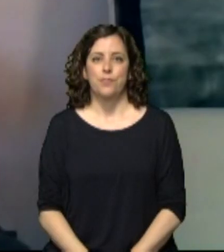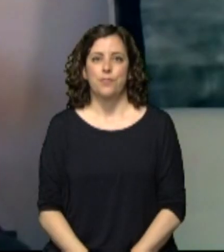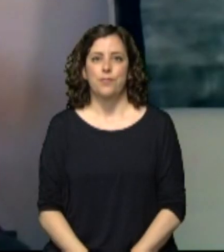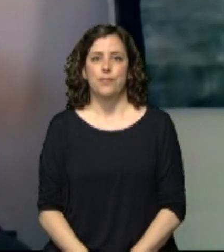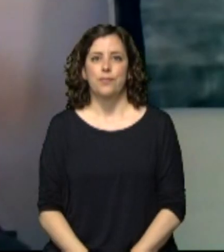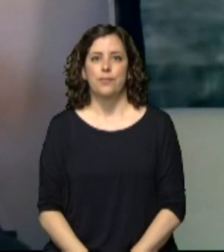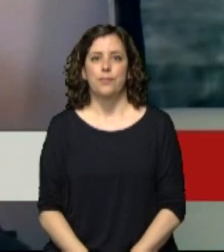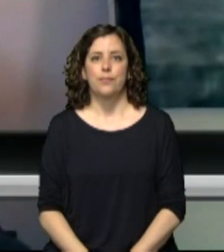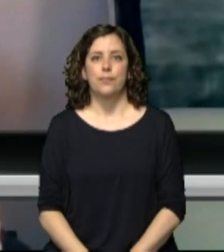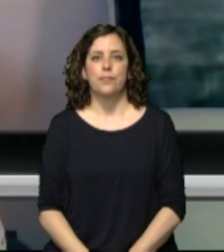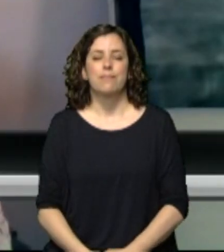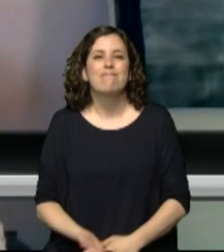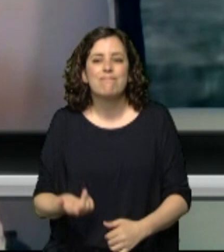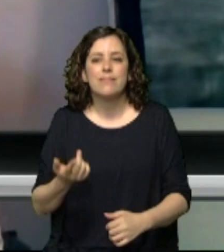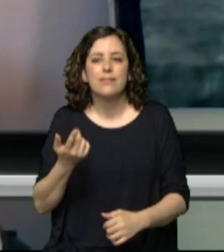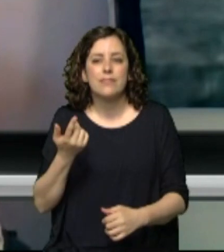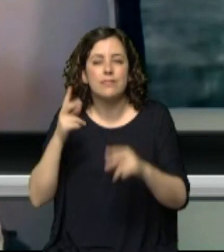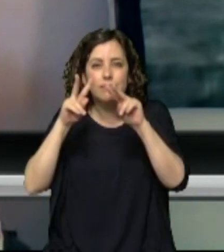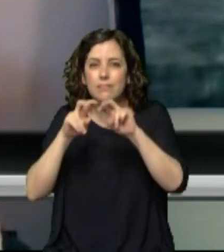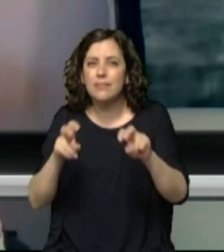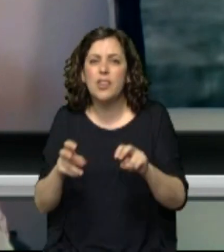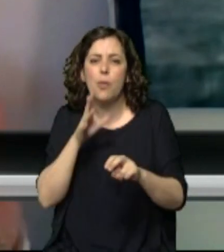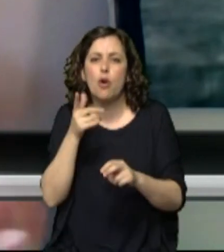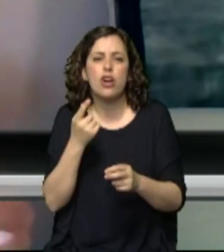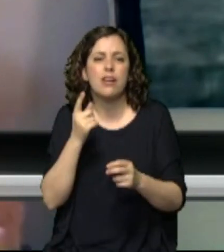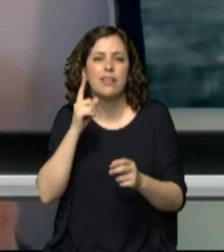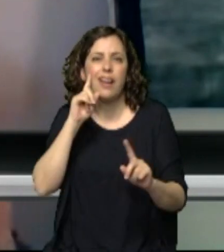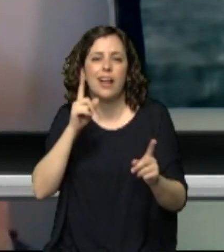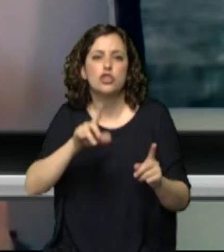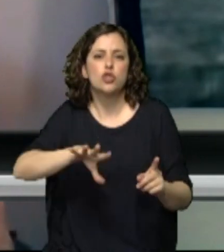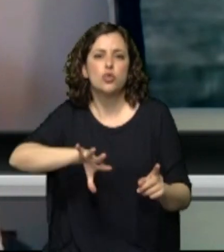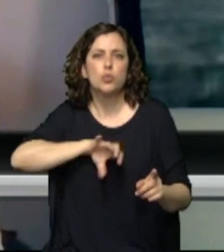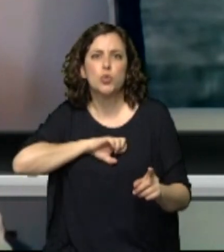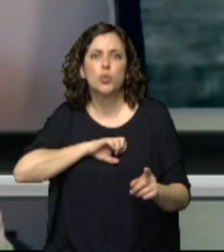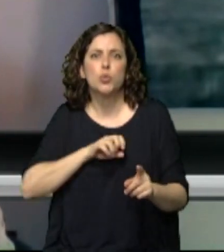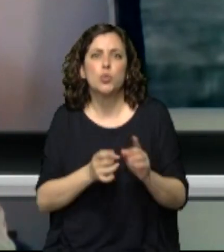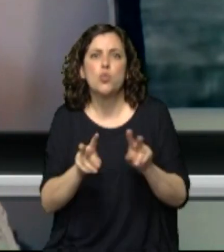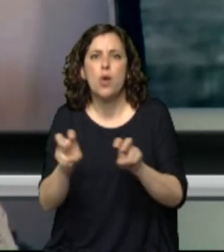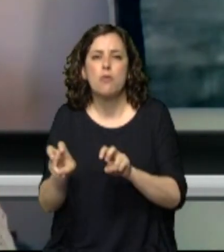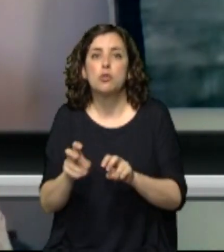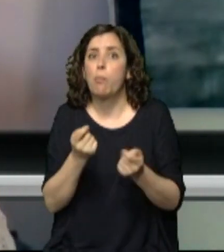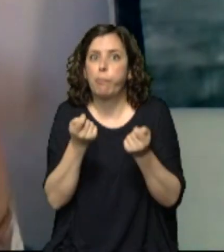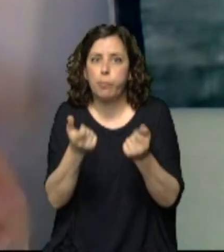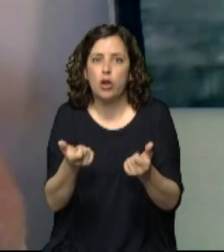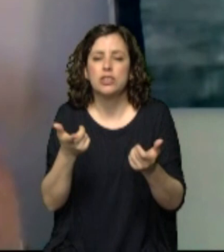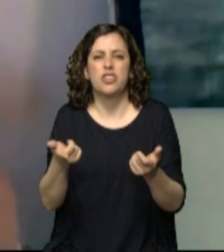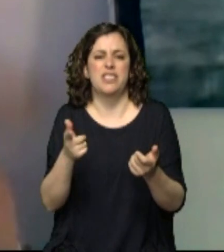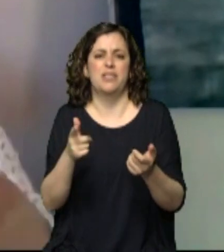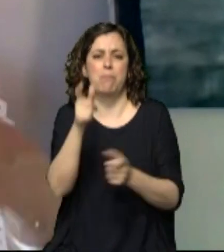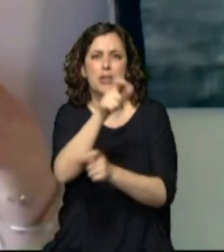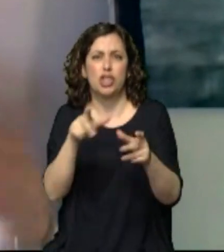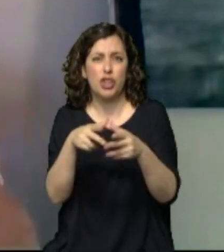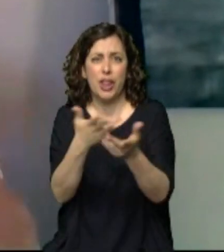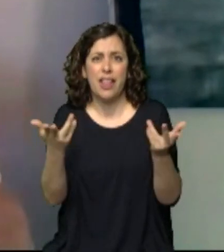Llegar realmente al fondo, ya que son tan pocos casos, de entender dónde se produjo ese contagio. En una población que lleva confinada 8